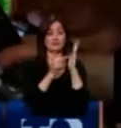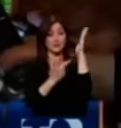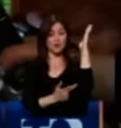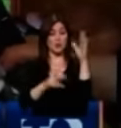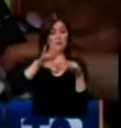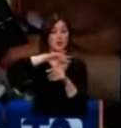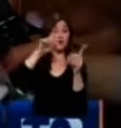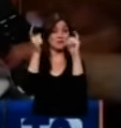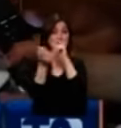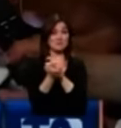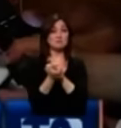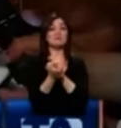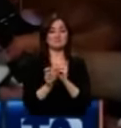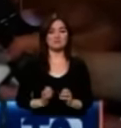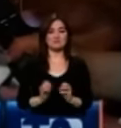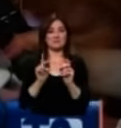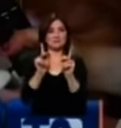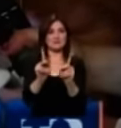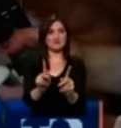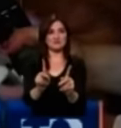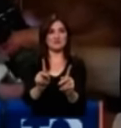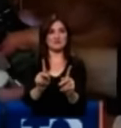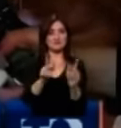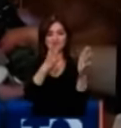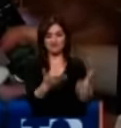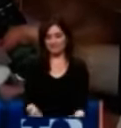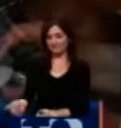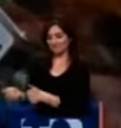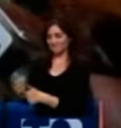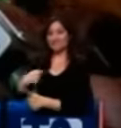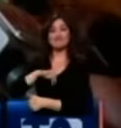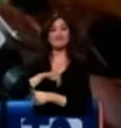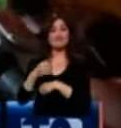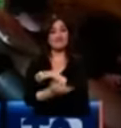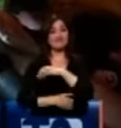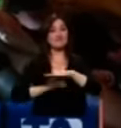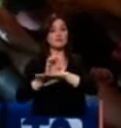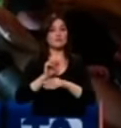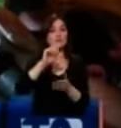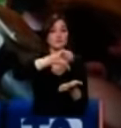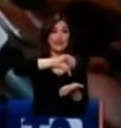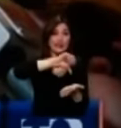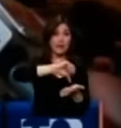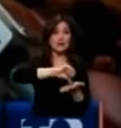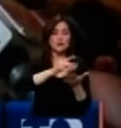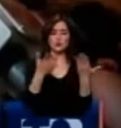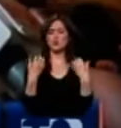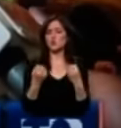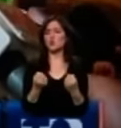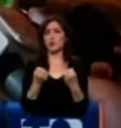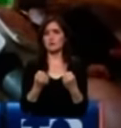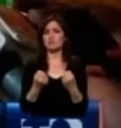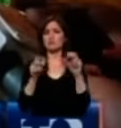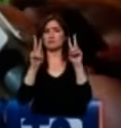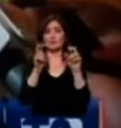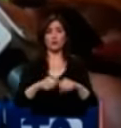de embajador y creo que siempre es una oportunidad para darles la bienvenida a nuestro país. En el caso de Irán, nosotros vemos un gran potencial, sobre